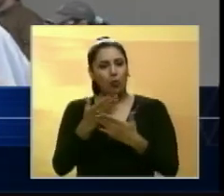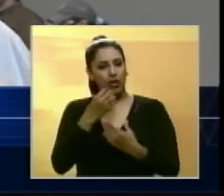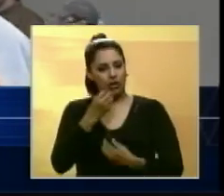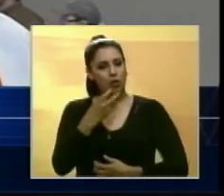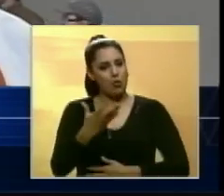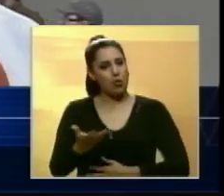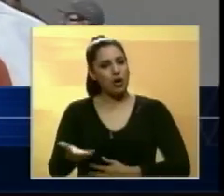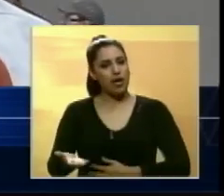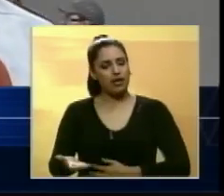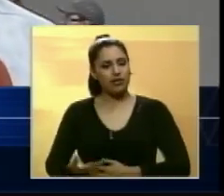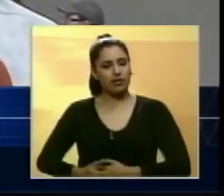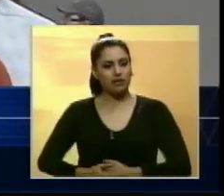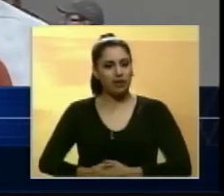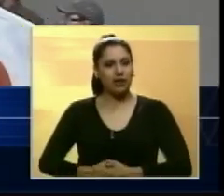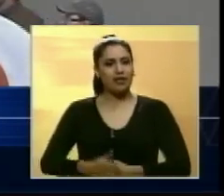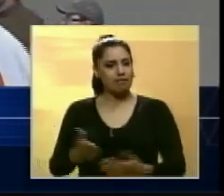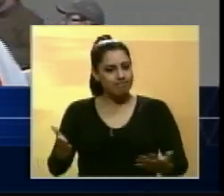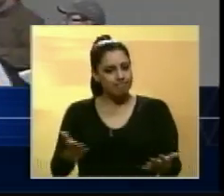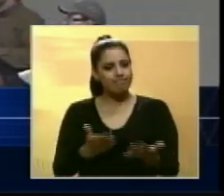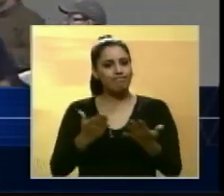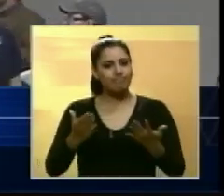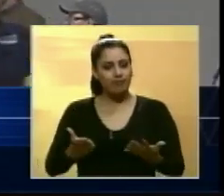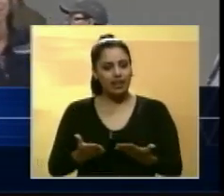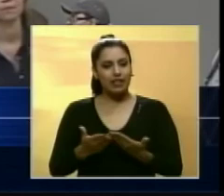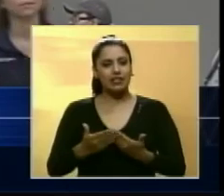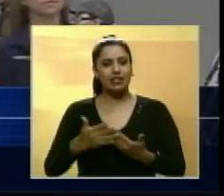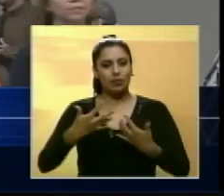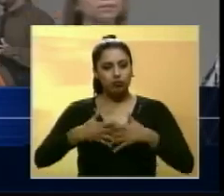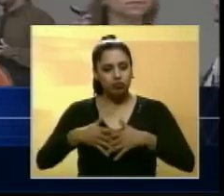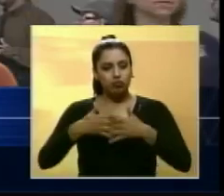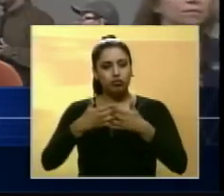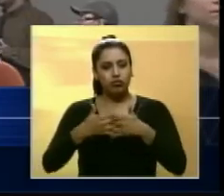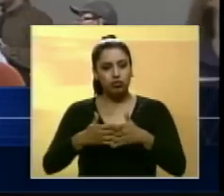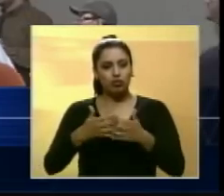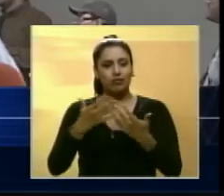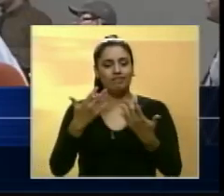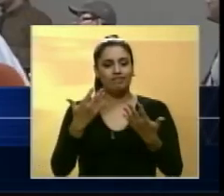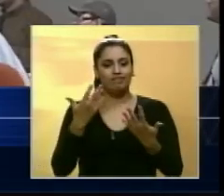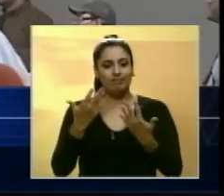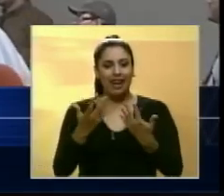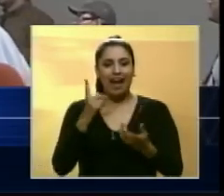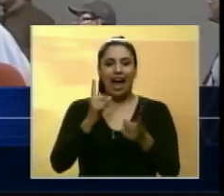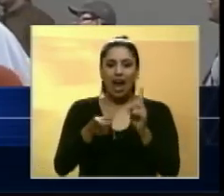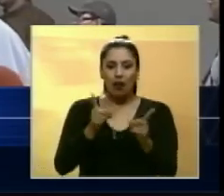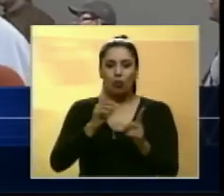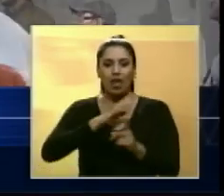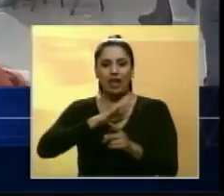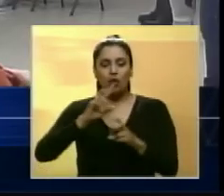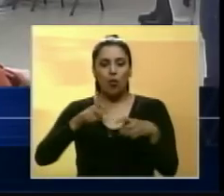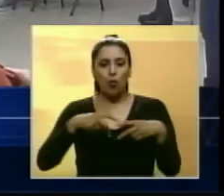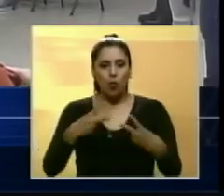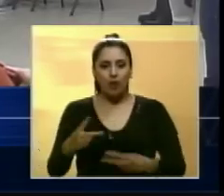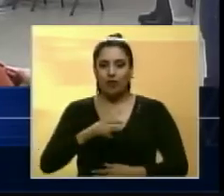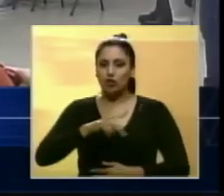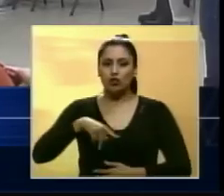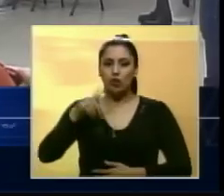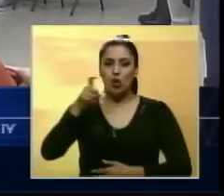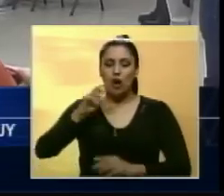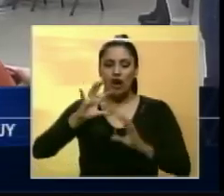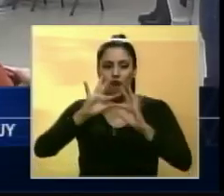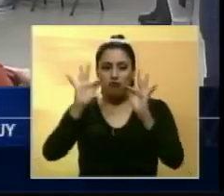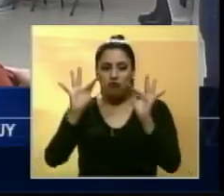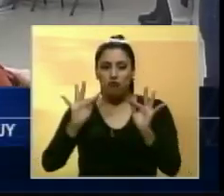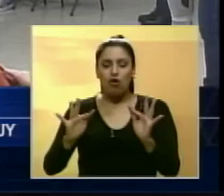interesantes de incentivar la producción mediante algunas tácticas nuevas. Estamos buscando los